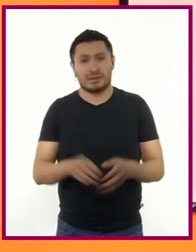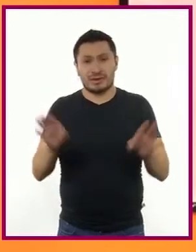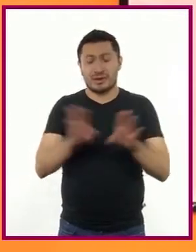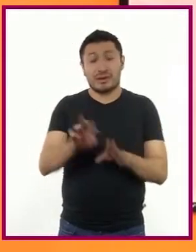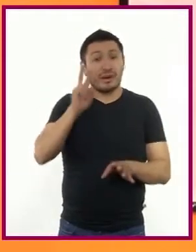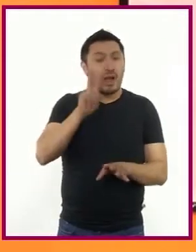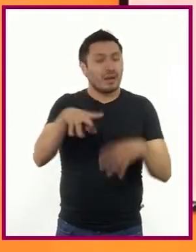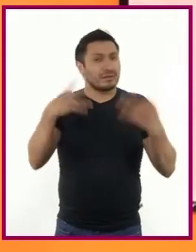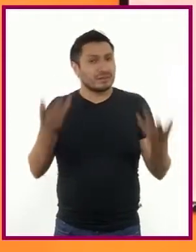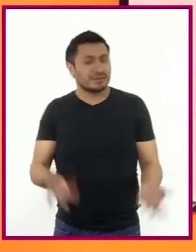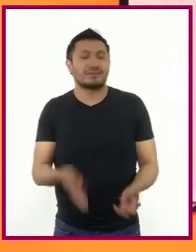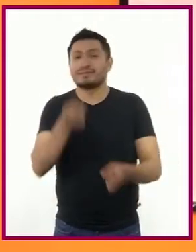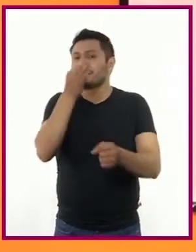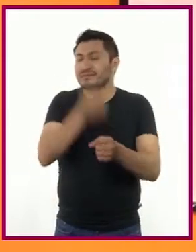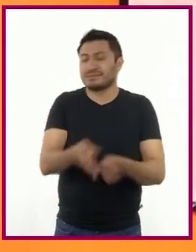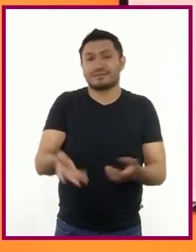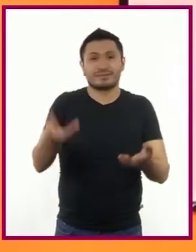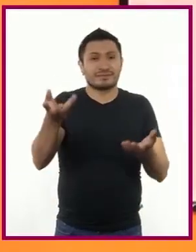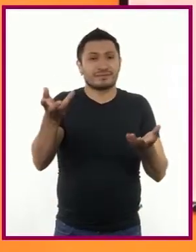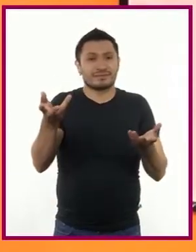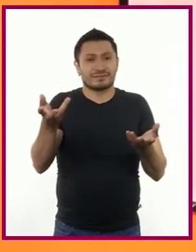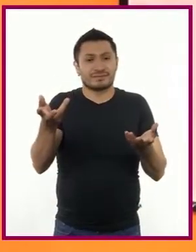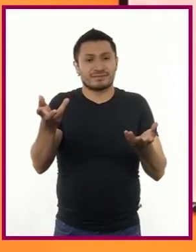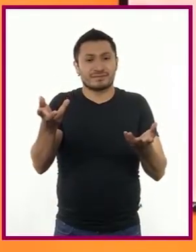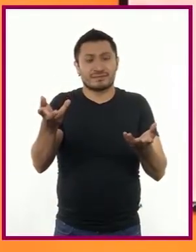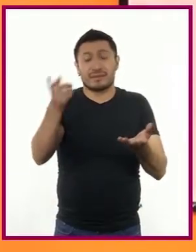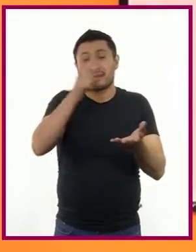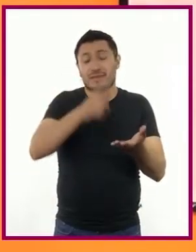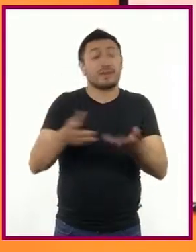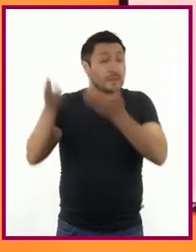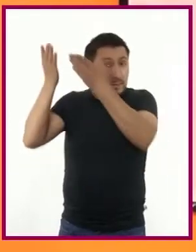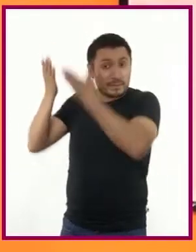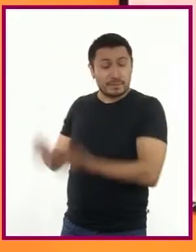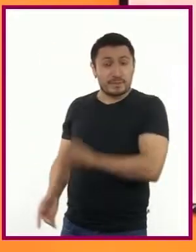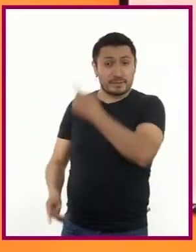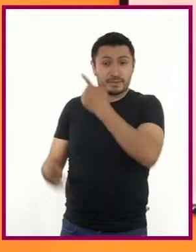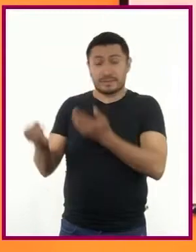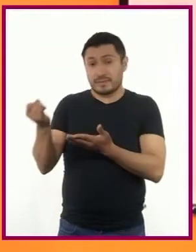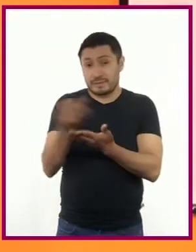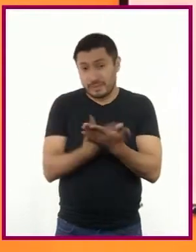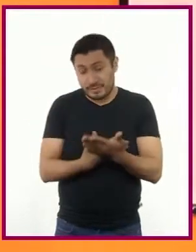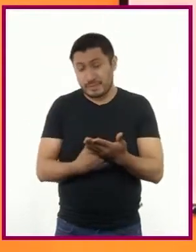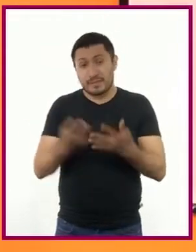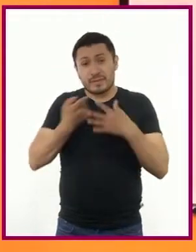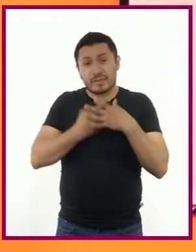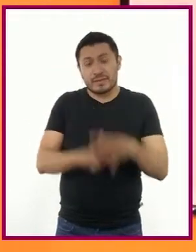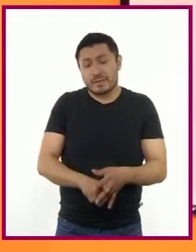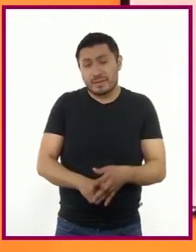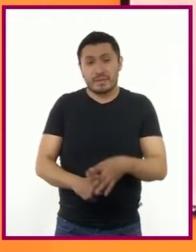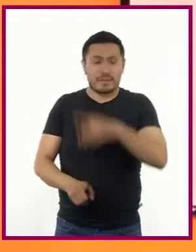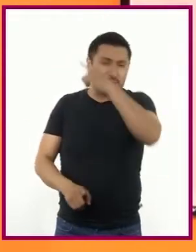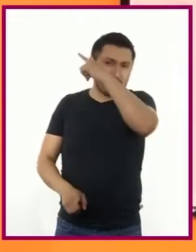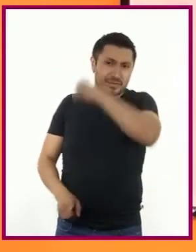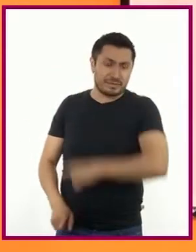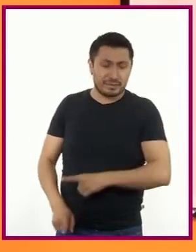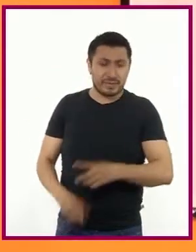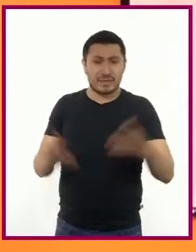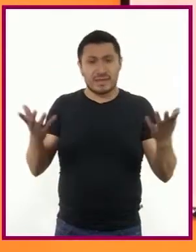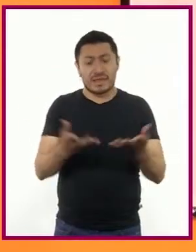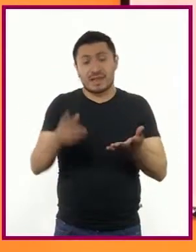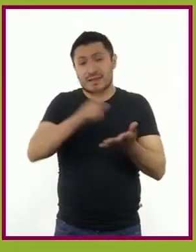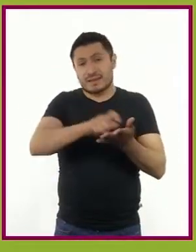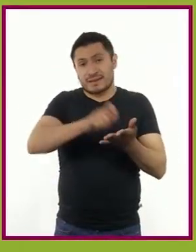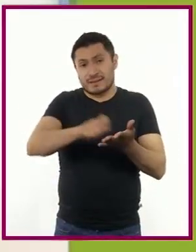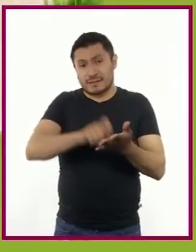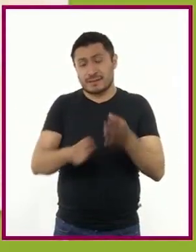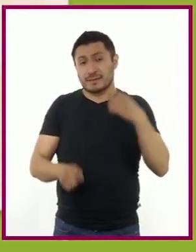parece, maestro, si colocamos la imagen para ilustrar la introducción que realizaremos para la monografía